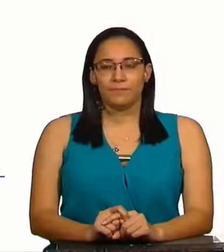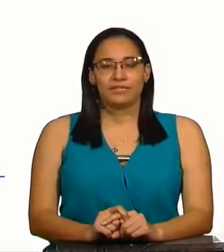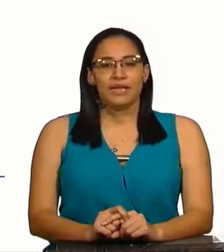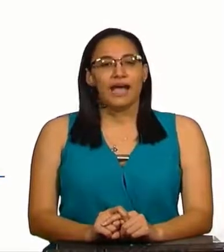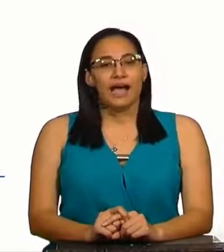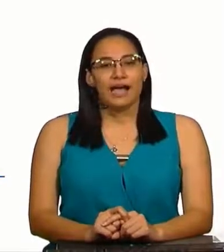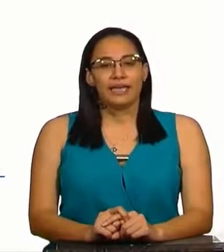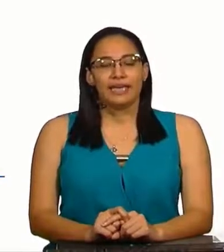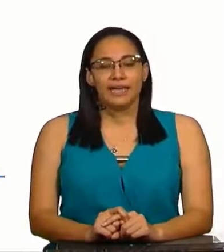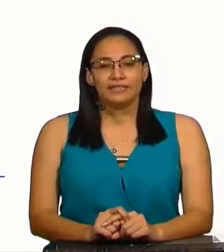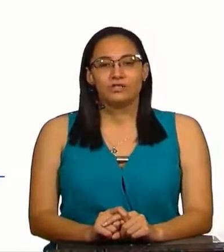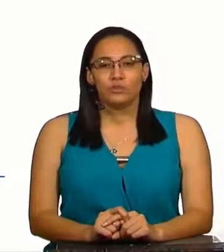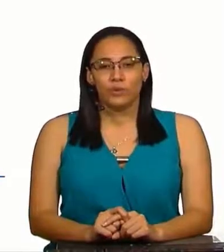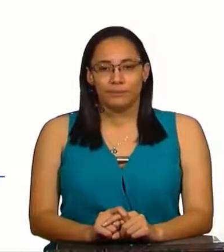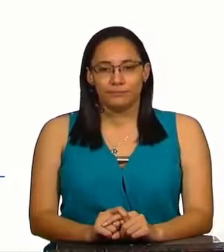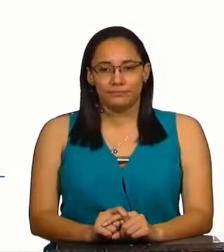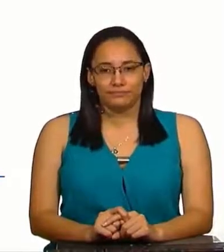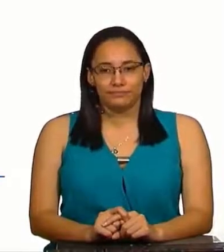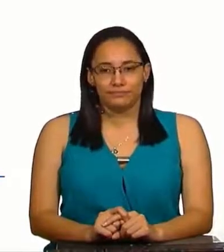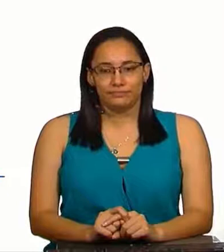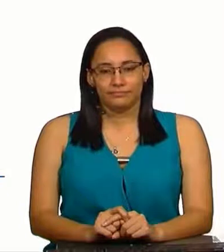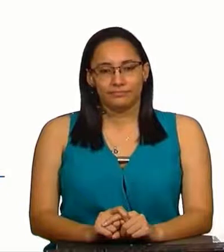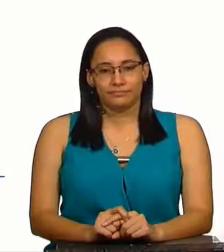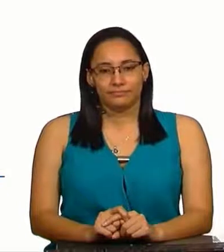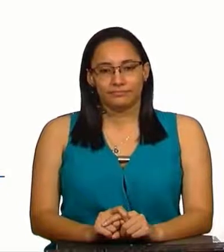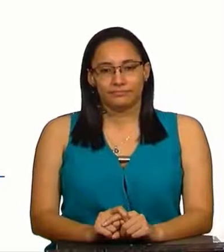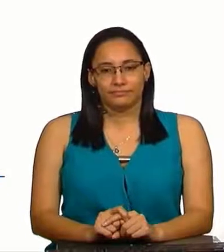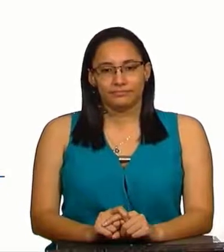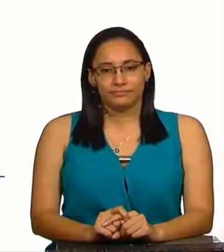Una vez más. I can swim.